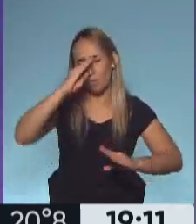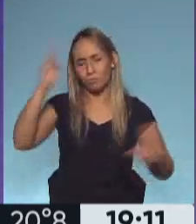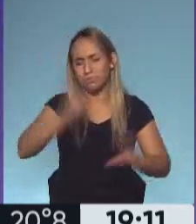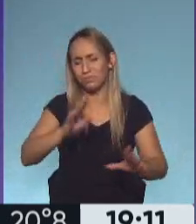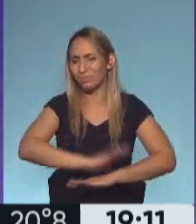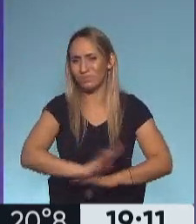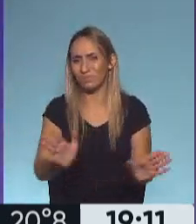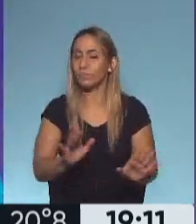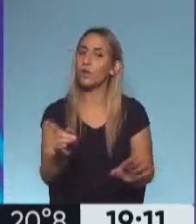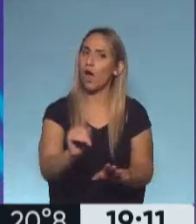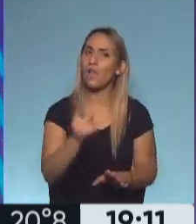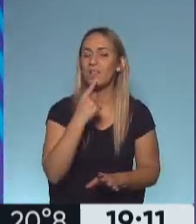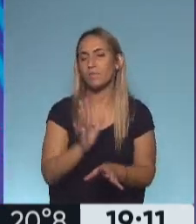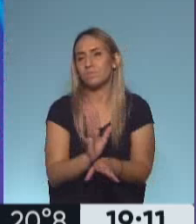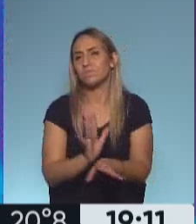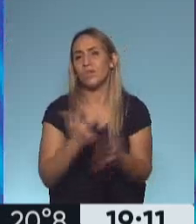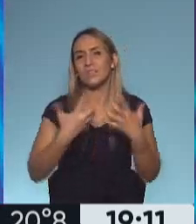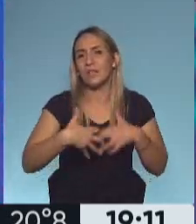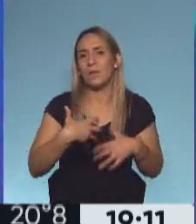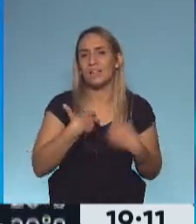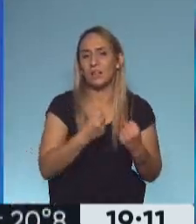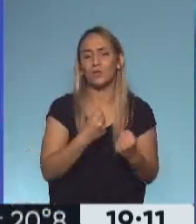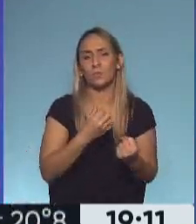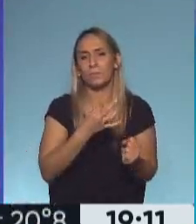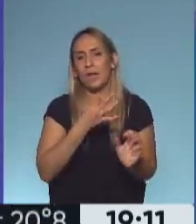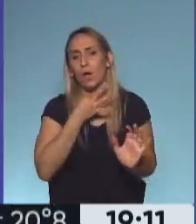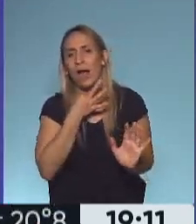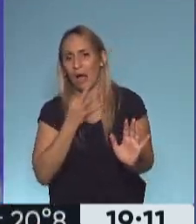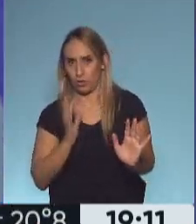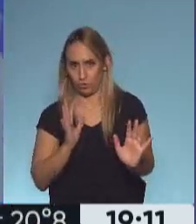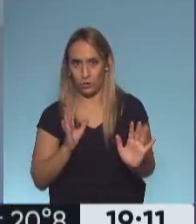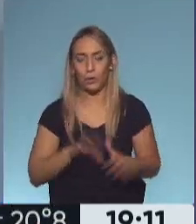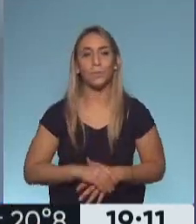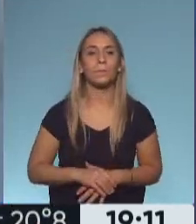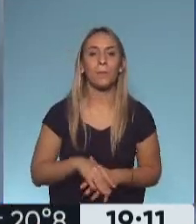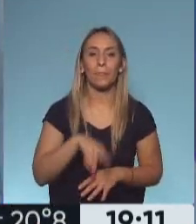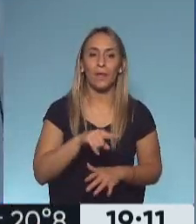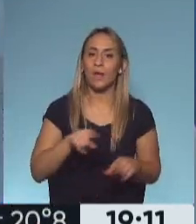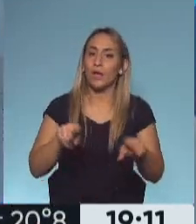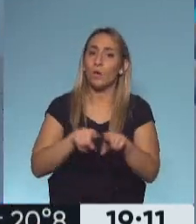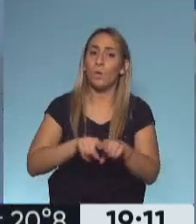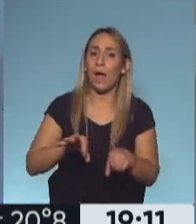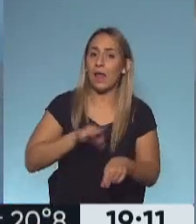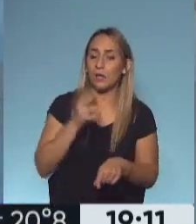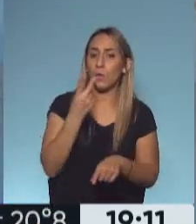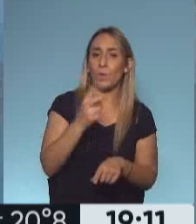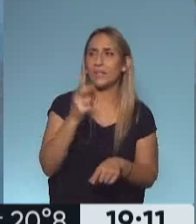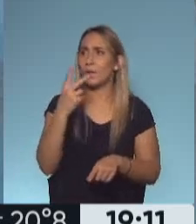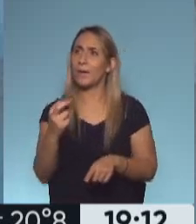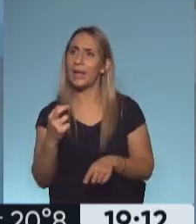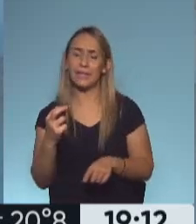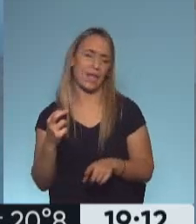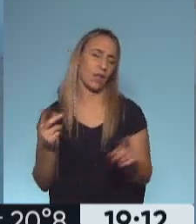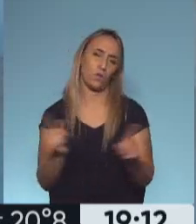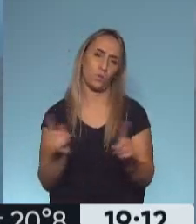antes del colapso. Así es. Bueno, y aquí tenemos que prestar mucha atención. No es lo mismo que 2020, por eso, por lo que está pasando con el sistema de salud, que hoy